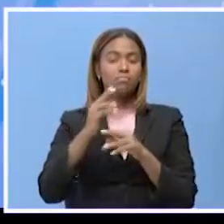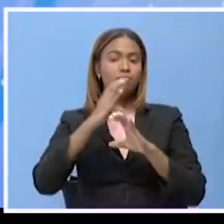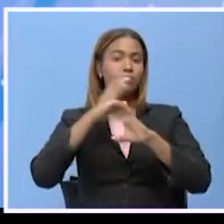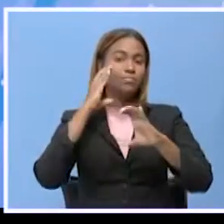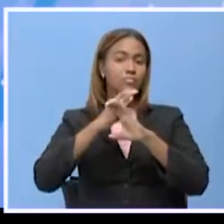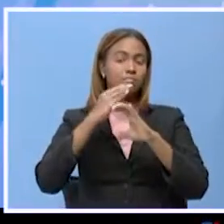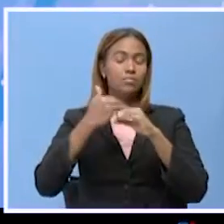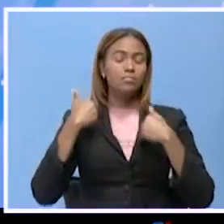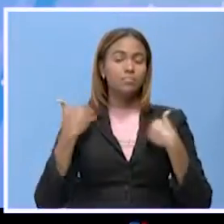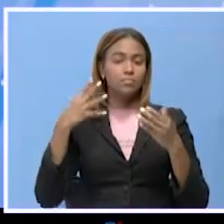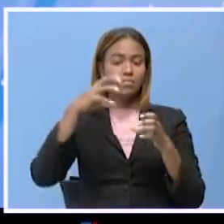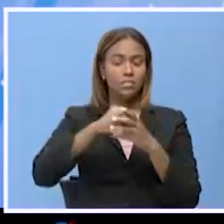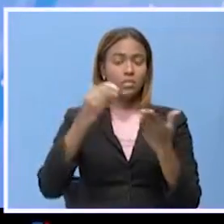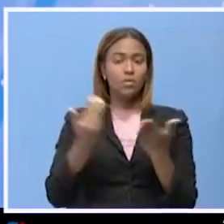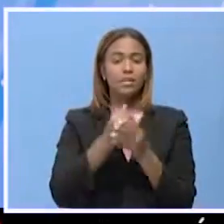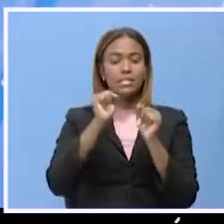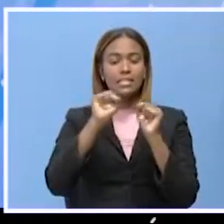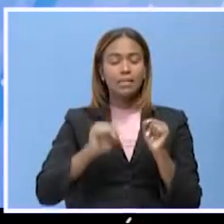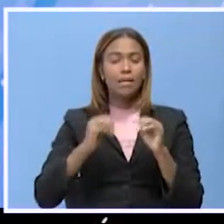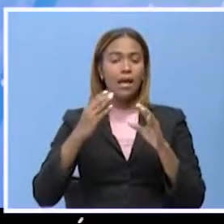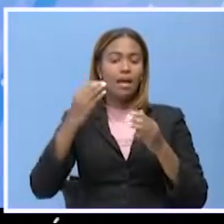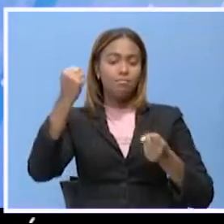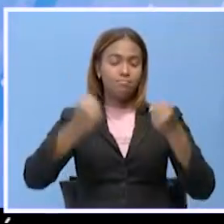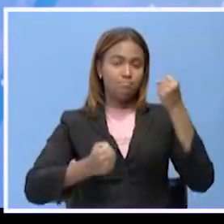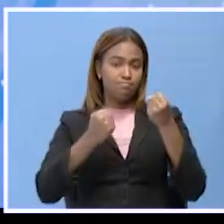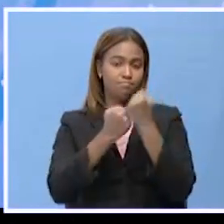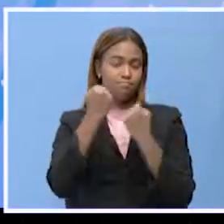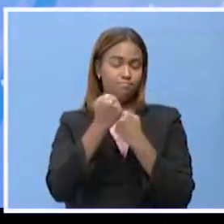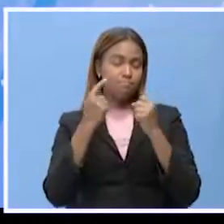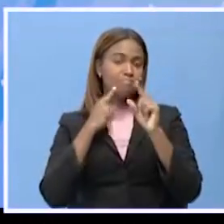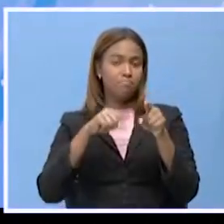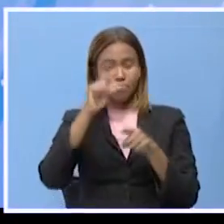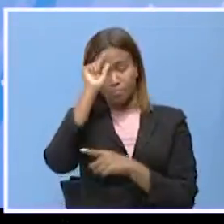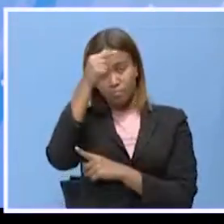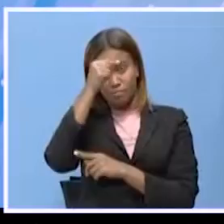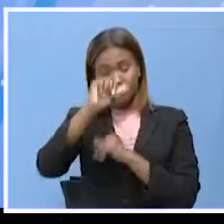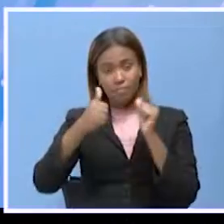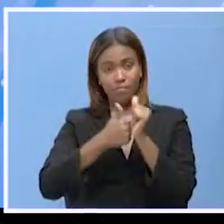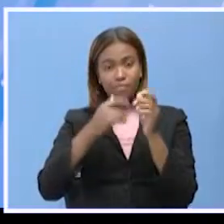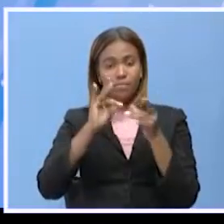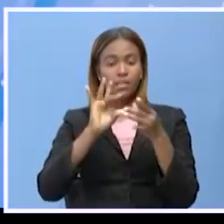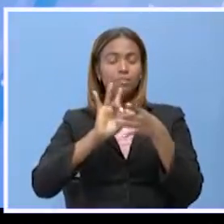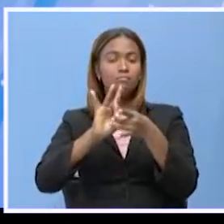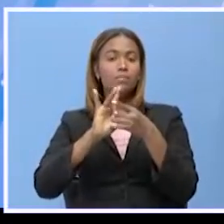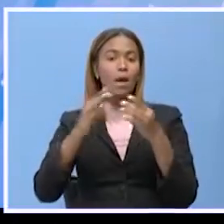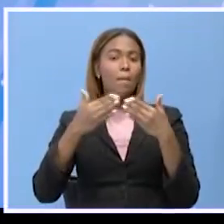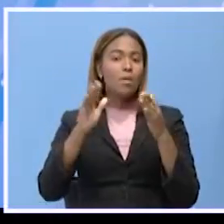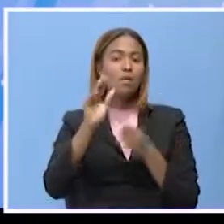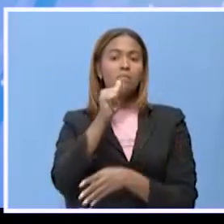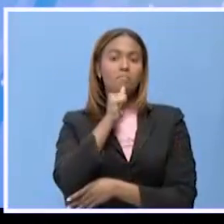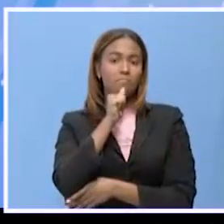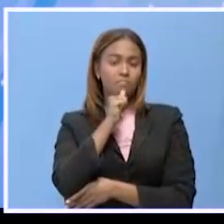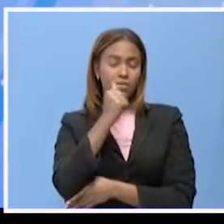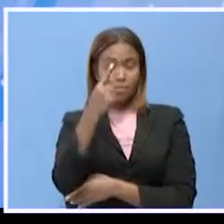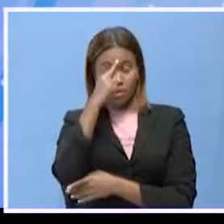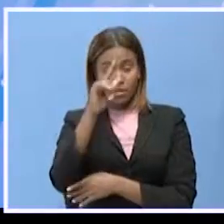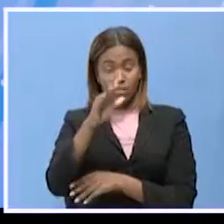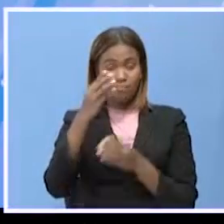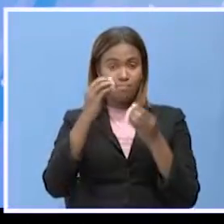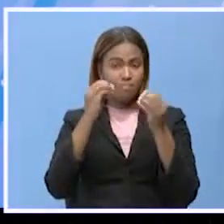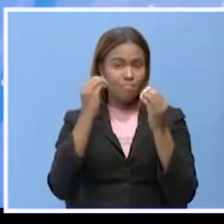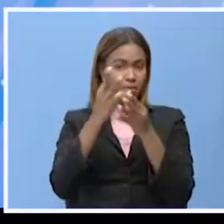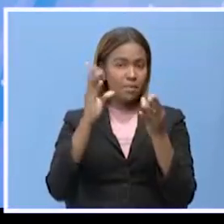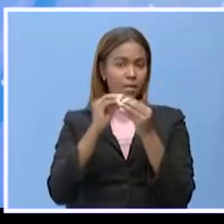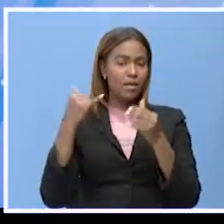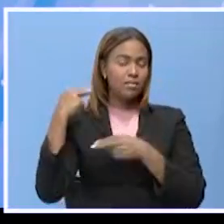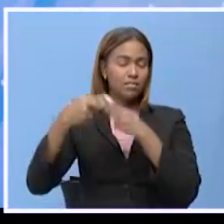autobuses que forman parte del nuevo sistema de transporte colectivo dispuesto por el gobierno a través de una alianza público-privada. Todos los detalles en